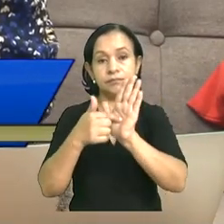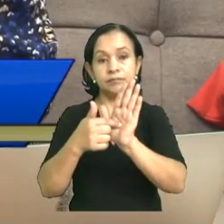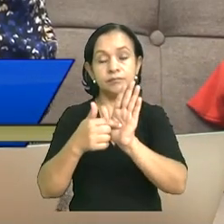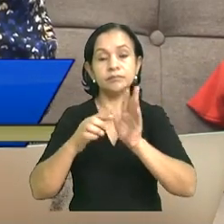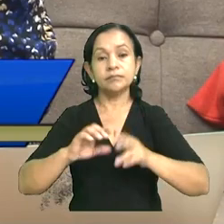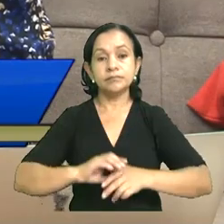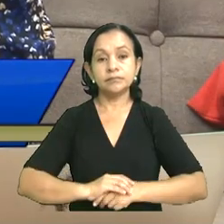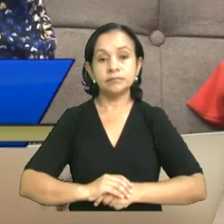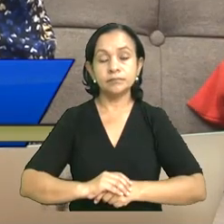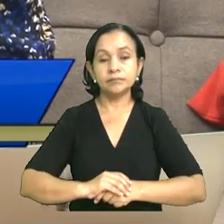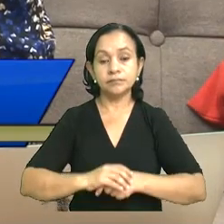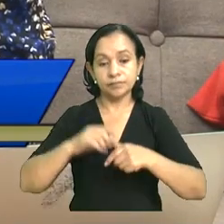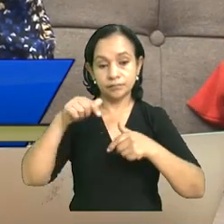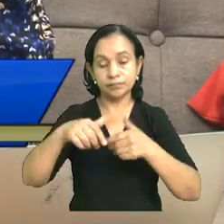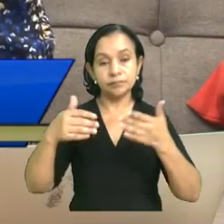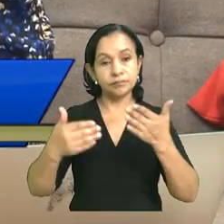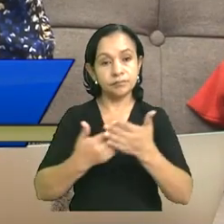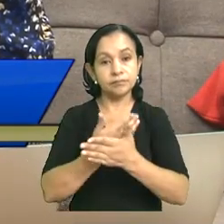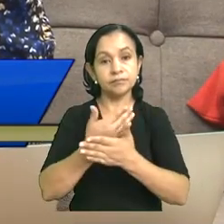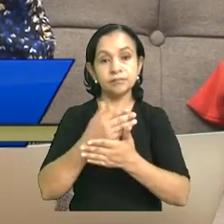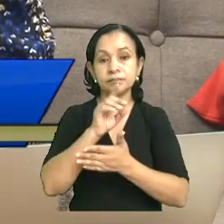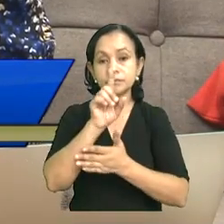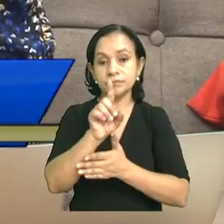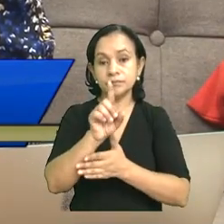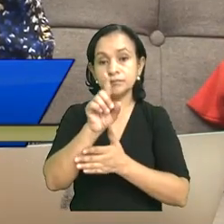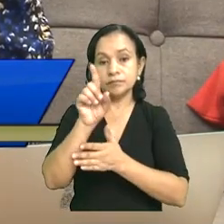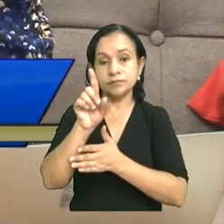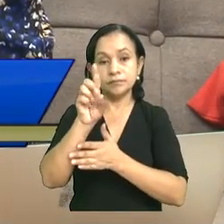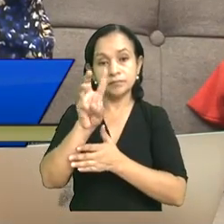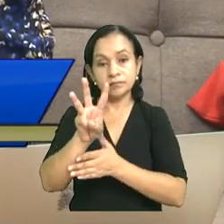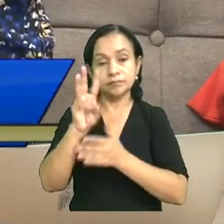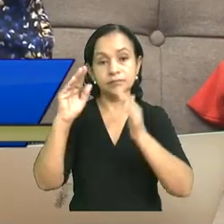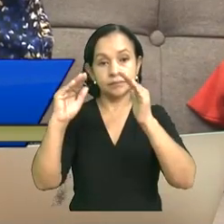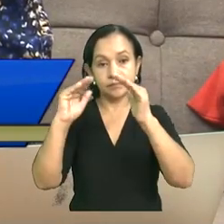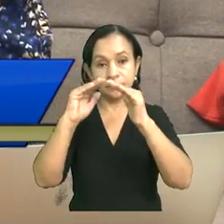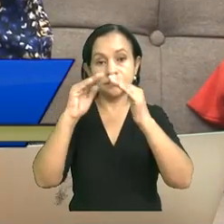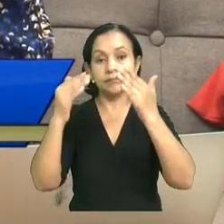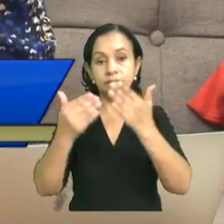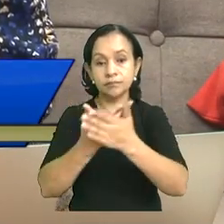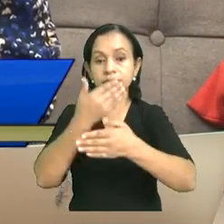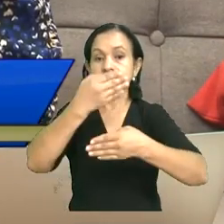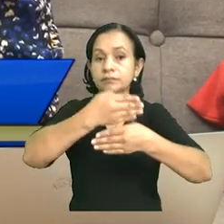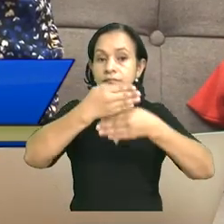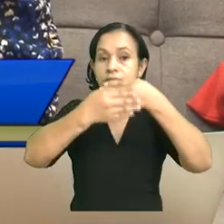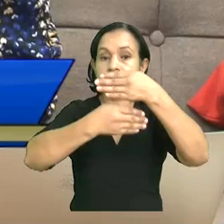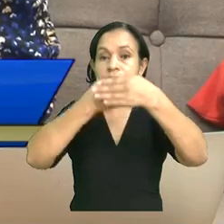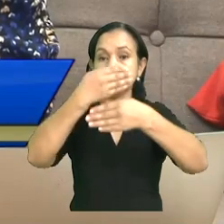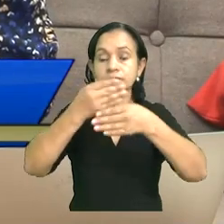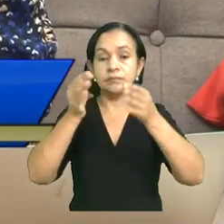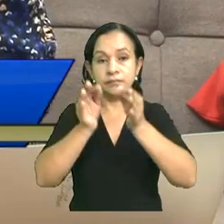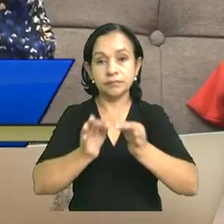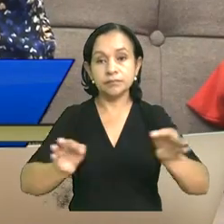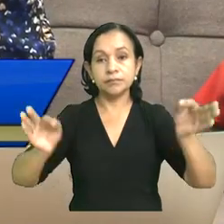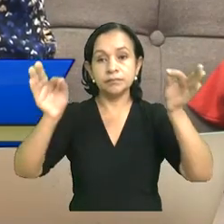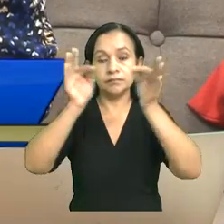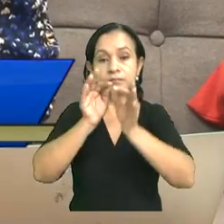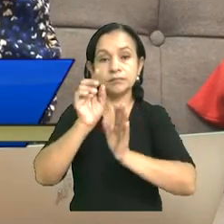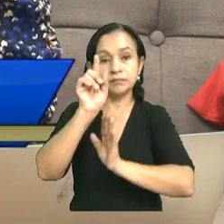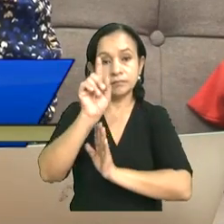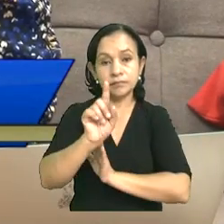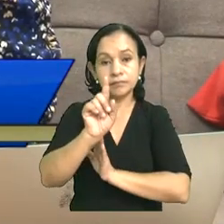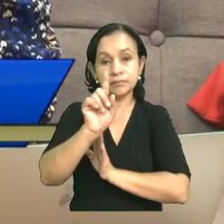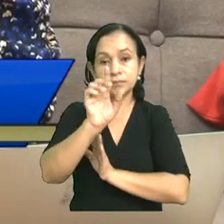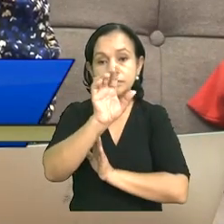este periodo se están entregando 113 viviendas, que eso es importantísimo, de las 100